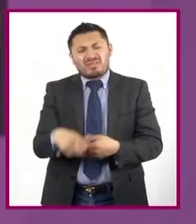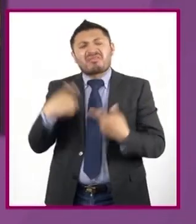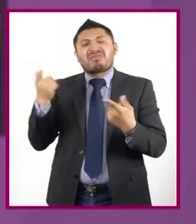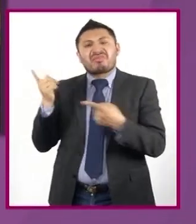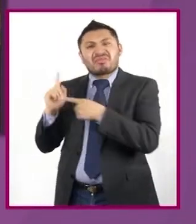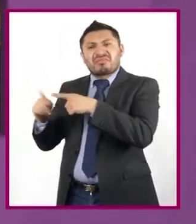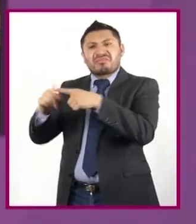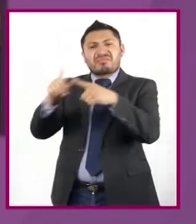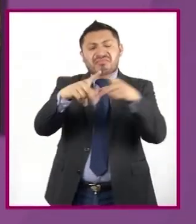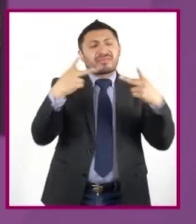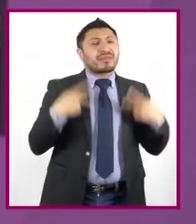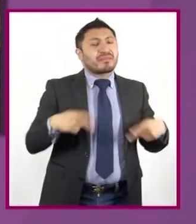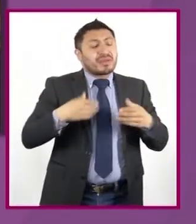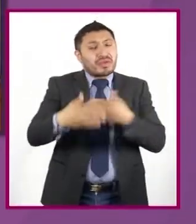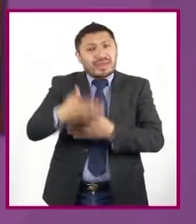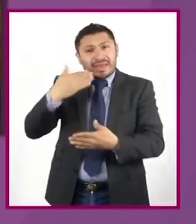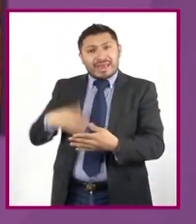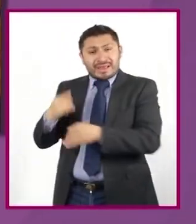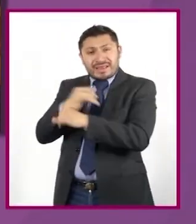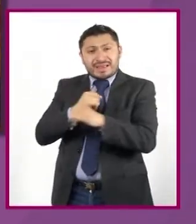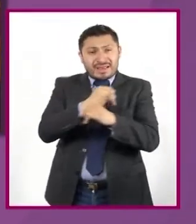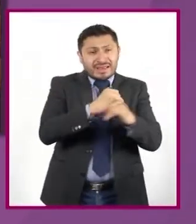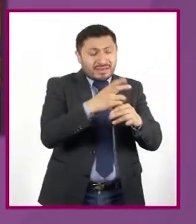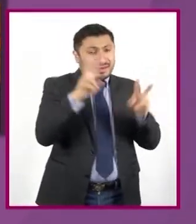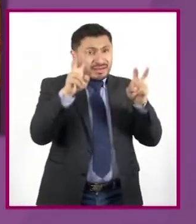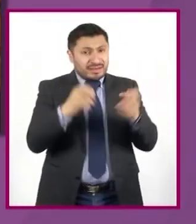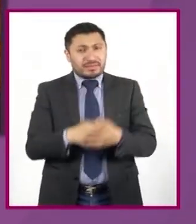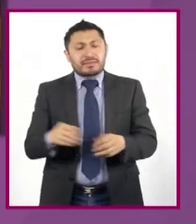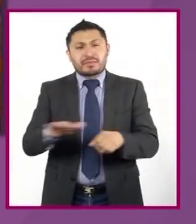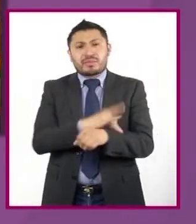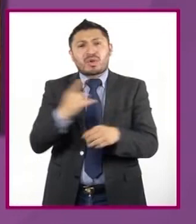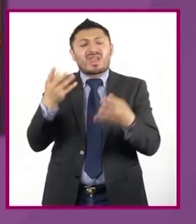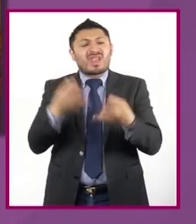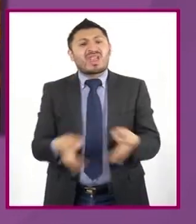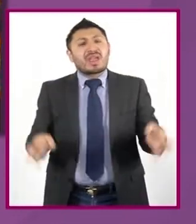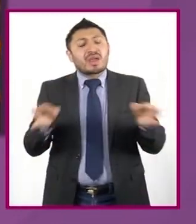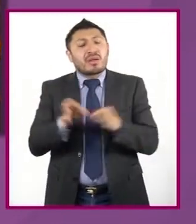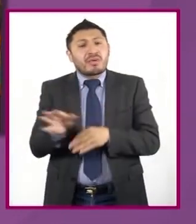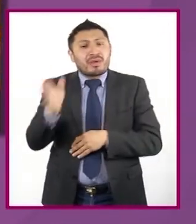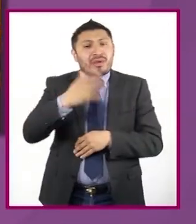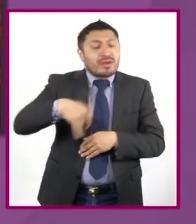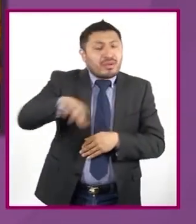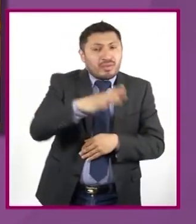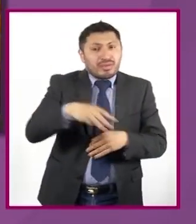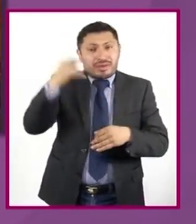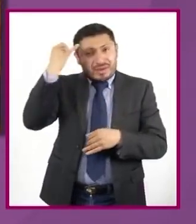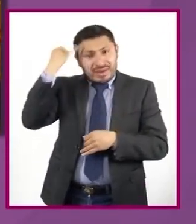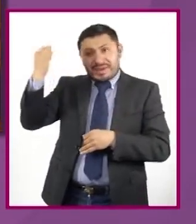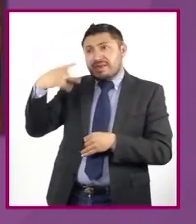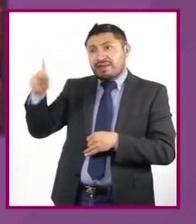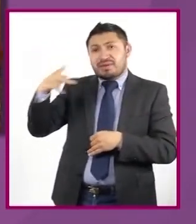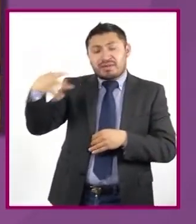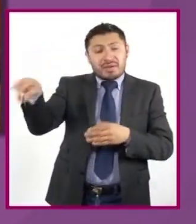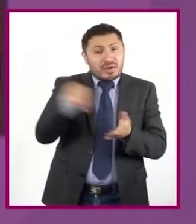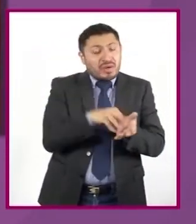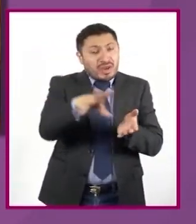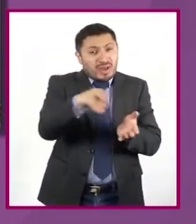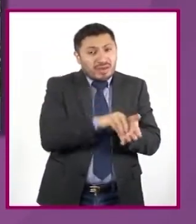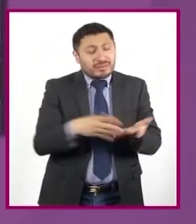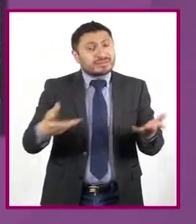o descubrieron algo sobre el tema. ¿Por qué es importante citar las ideas y opiniones de otras personas? Vamos a